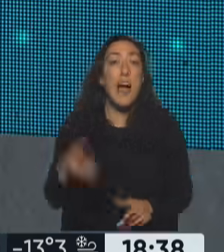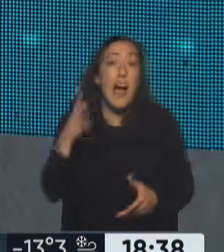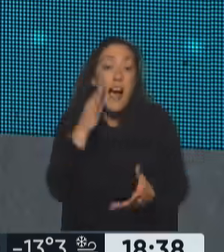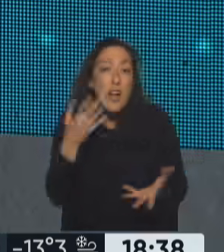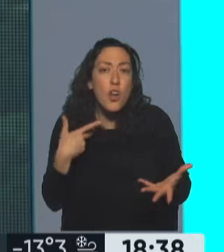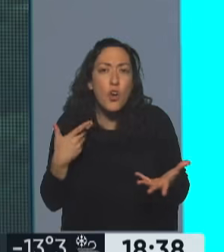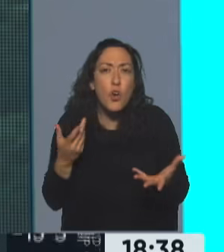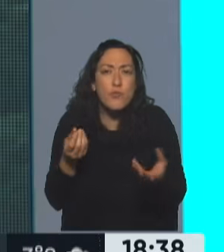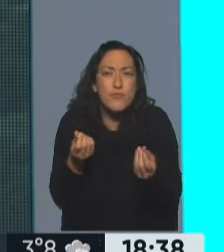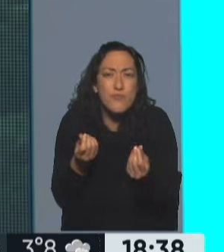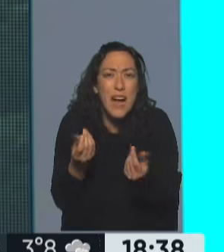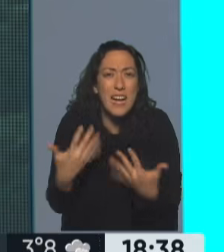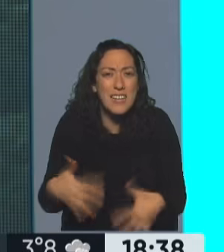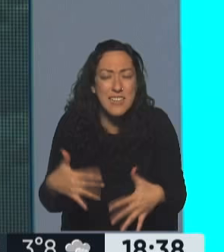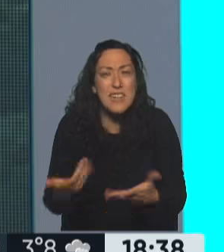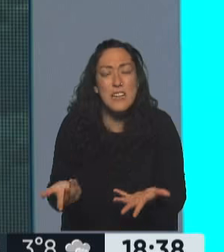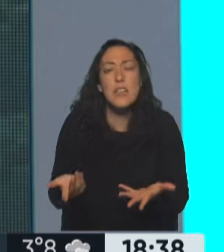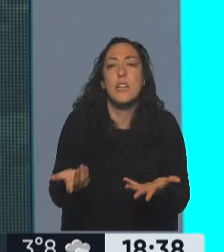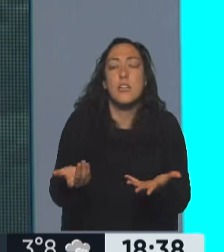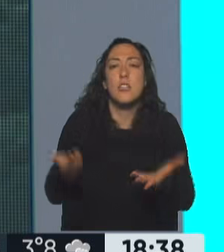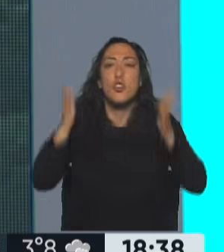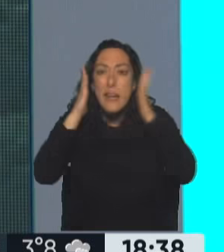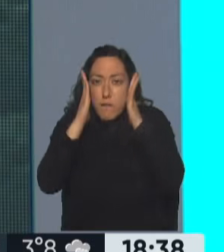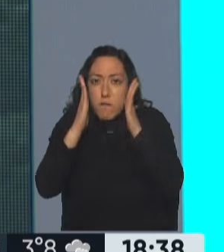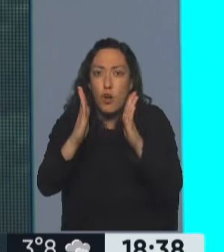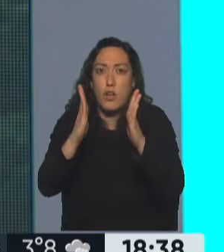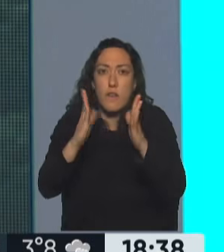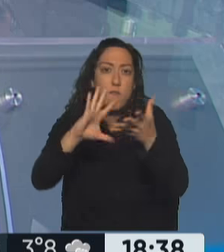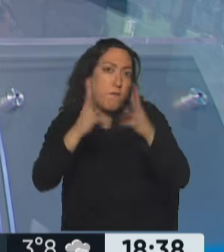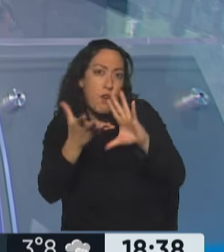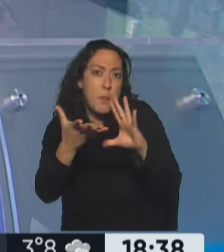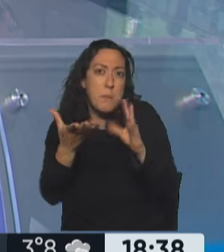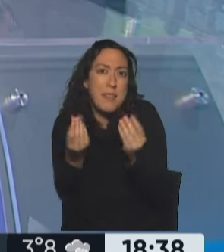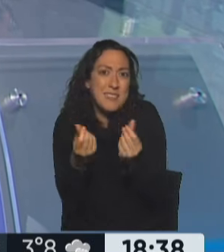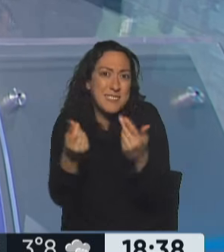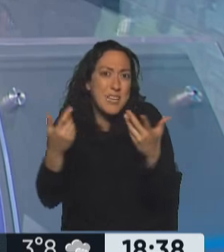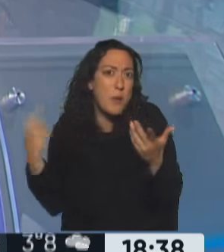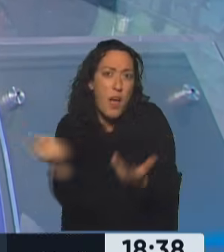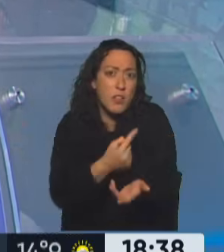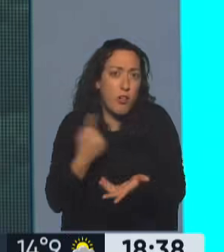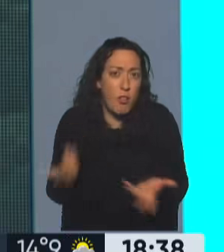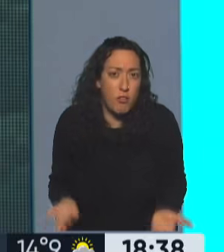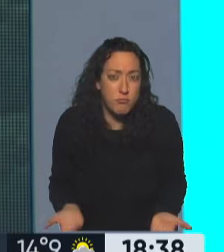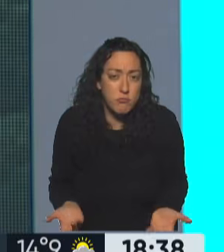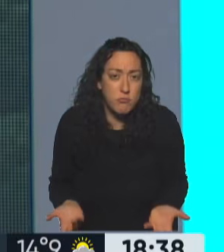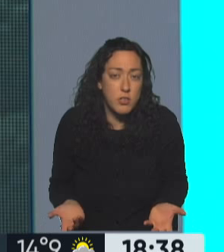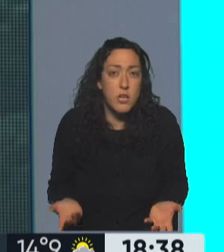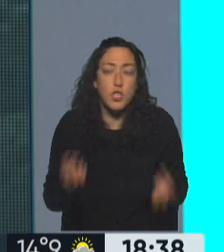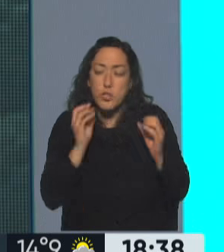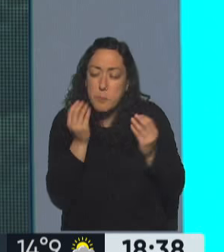también. Sí. Entonces yo creo que el enfoque tiene que ser también... Práctico. Práctico en buena medida. Tal Tiene cual. que ser práctico. Entonces, ¿en qué nos